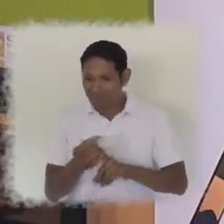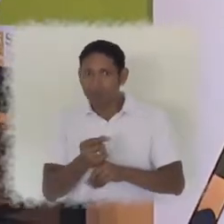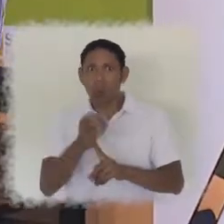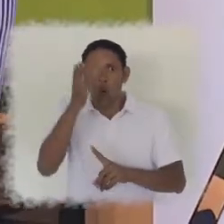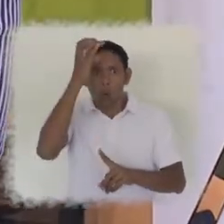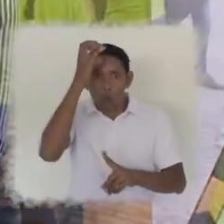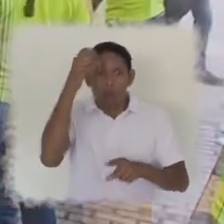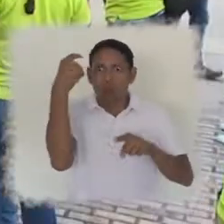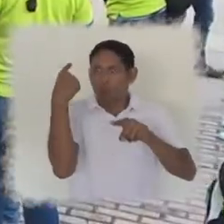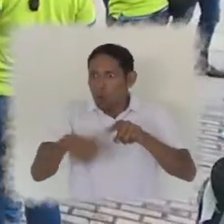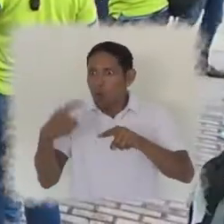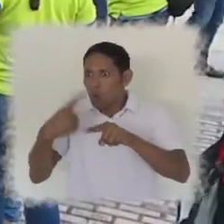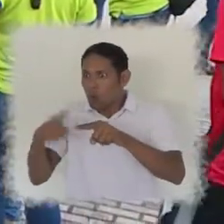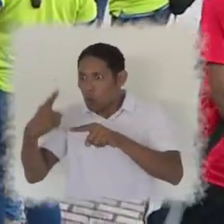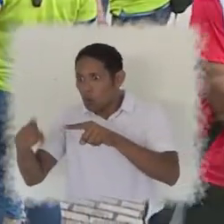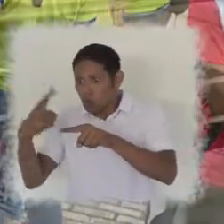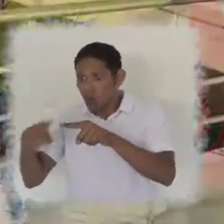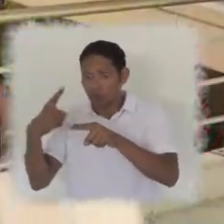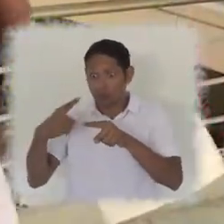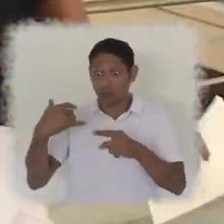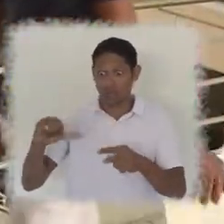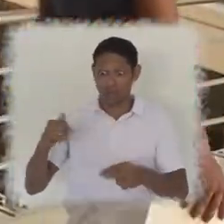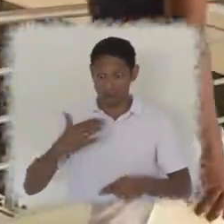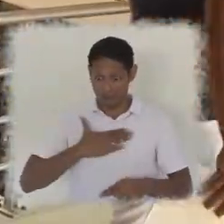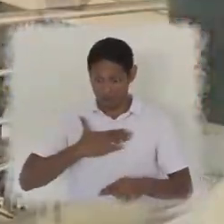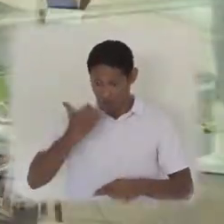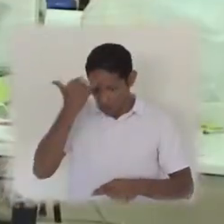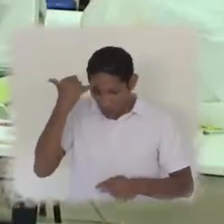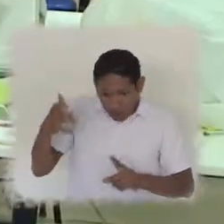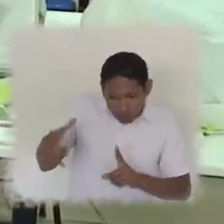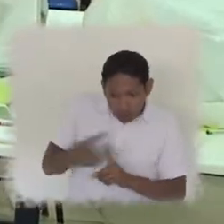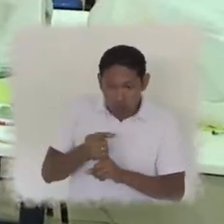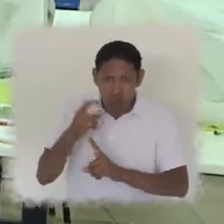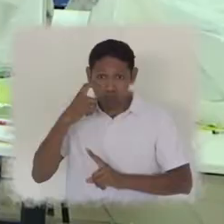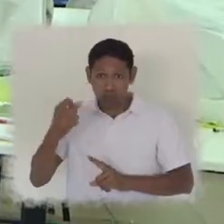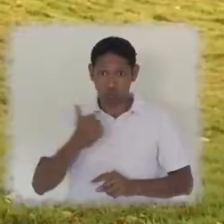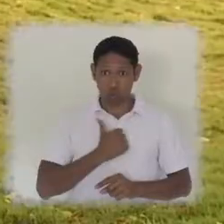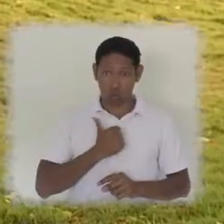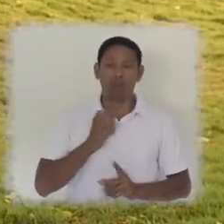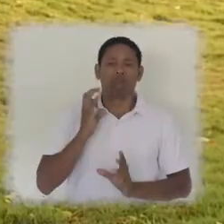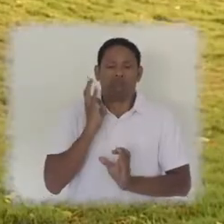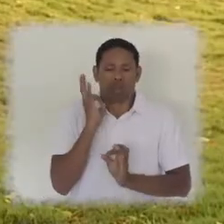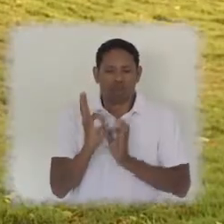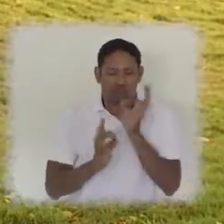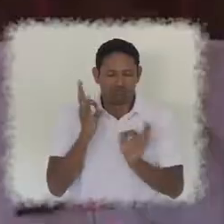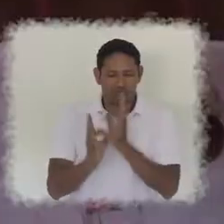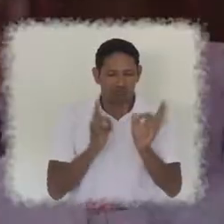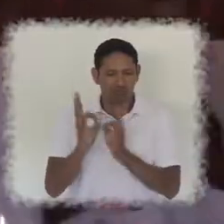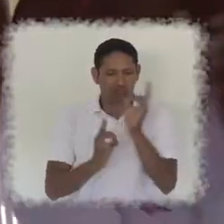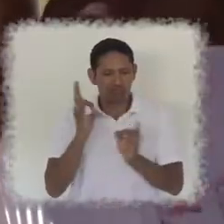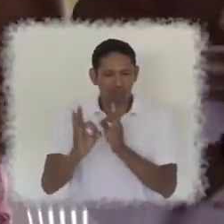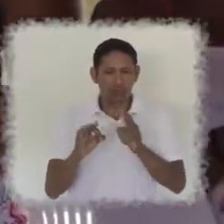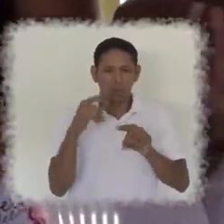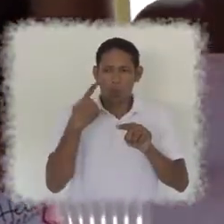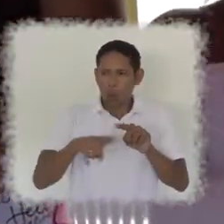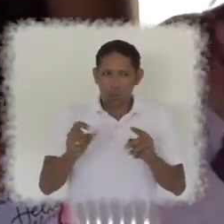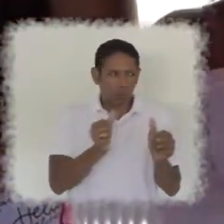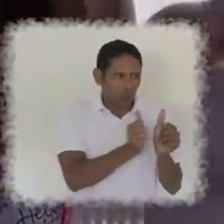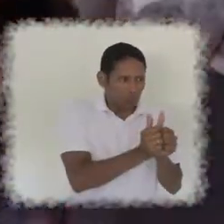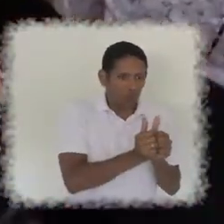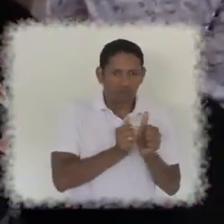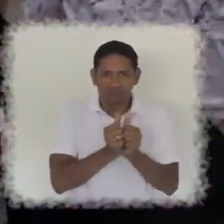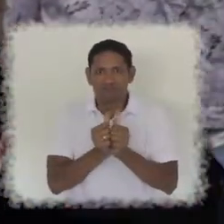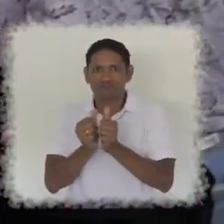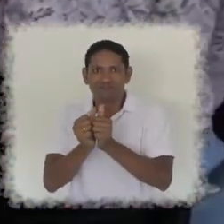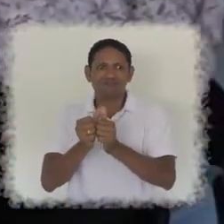intelectual que sean objeto o resultado de las actividades administrativas, académicas, de investigación o extensión de la institución,